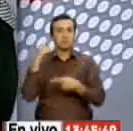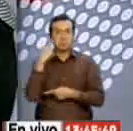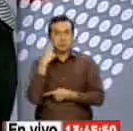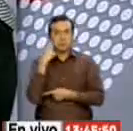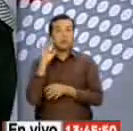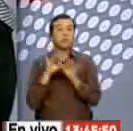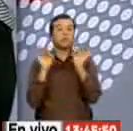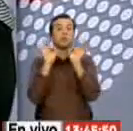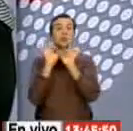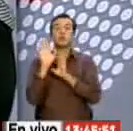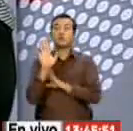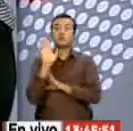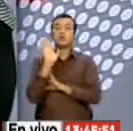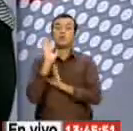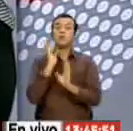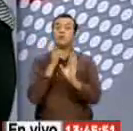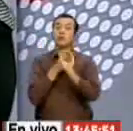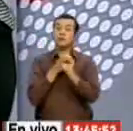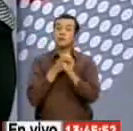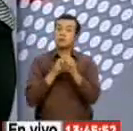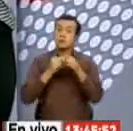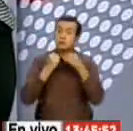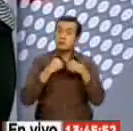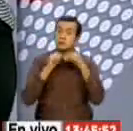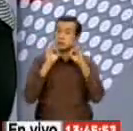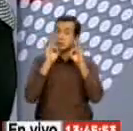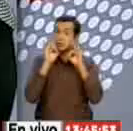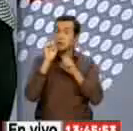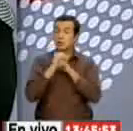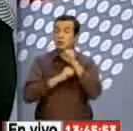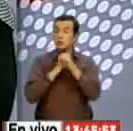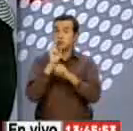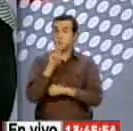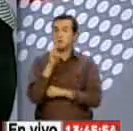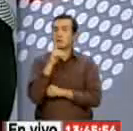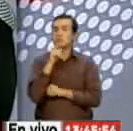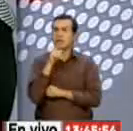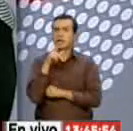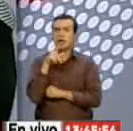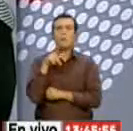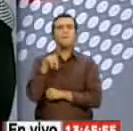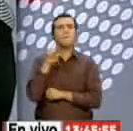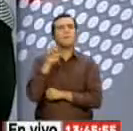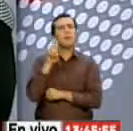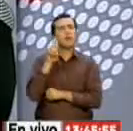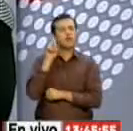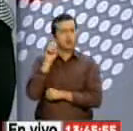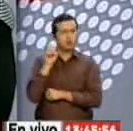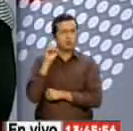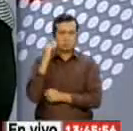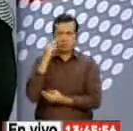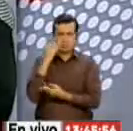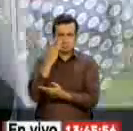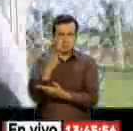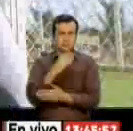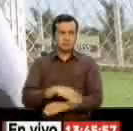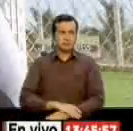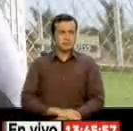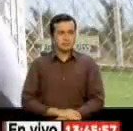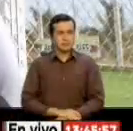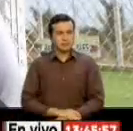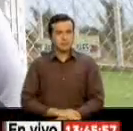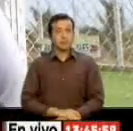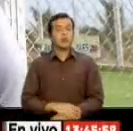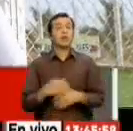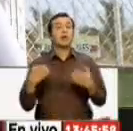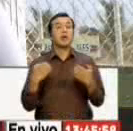más importantes para una gran campaña en este 2017 fue Pedro Ortiz, que conversó con los medios de comunicación. Escuchemos. El